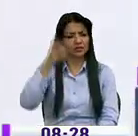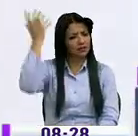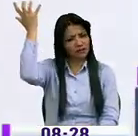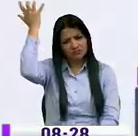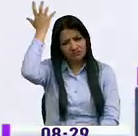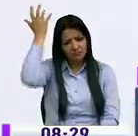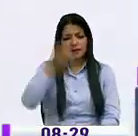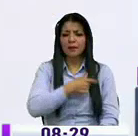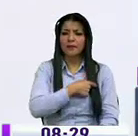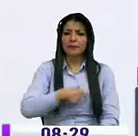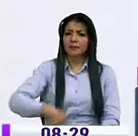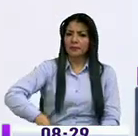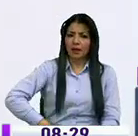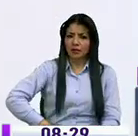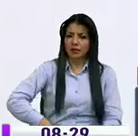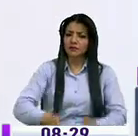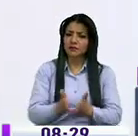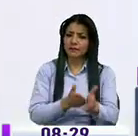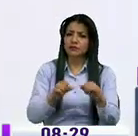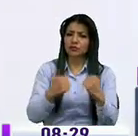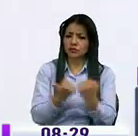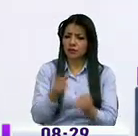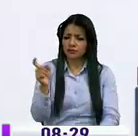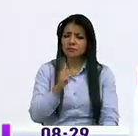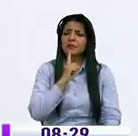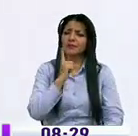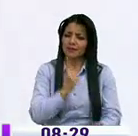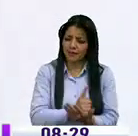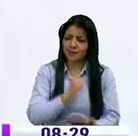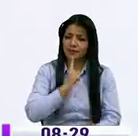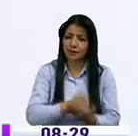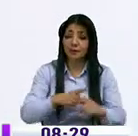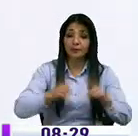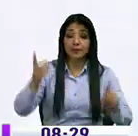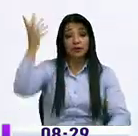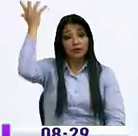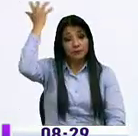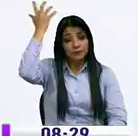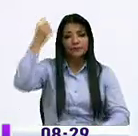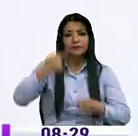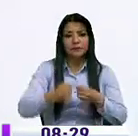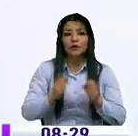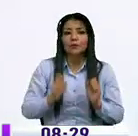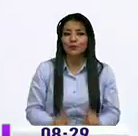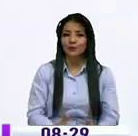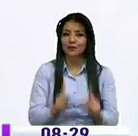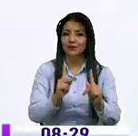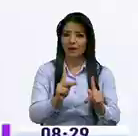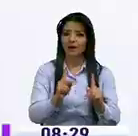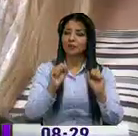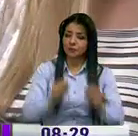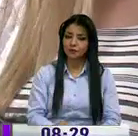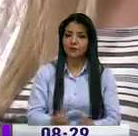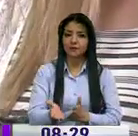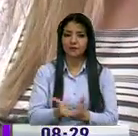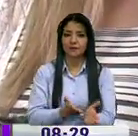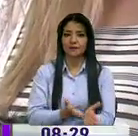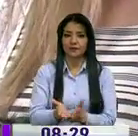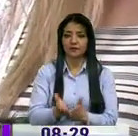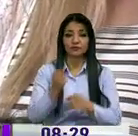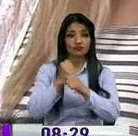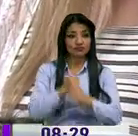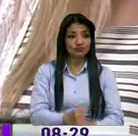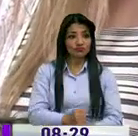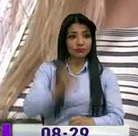una banda para realizar servicio social, pero el reinado de Quito es una oportunidad para servir. Fundación Reina de